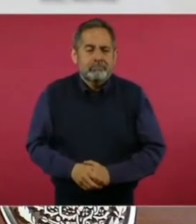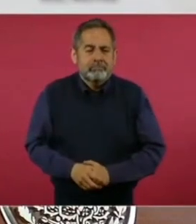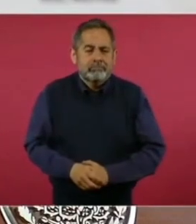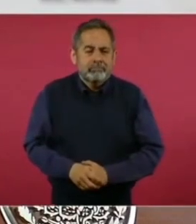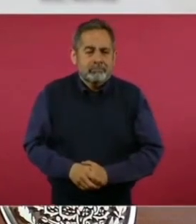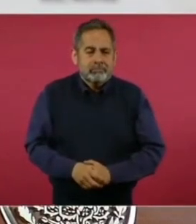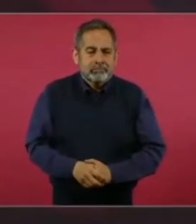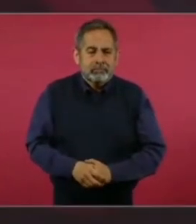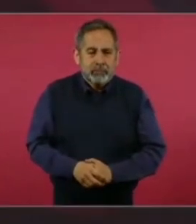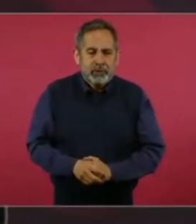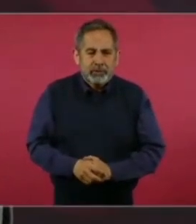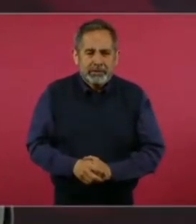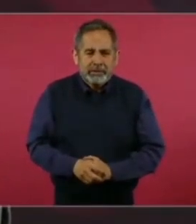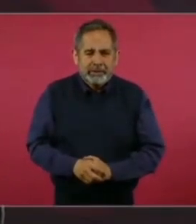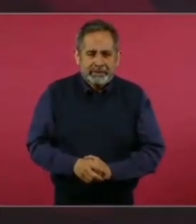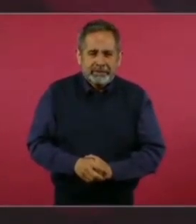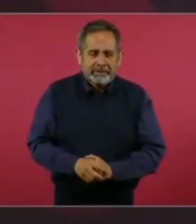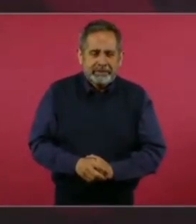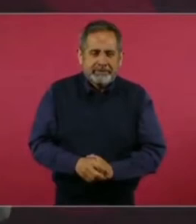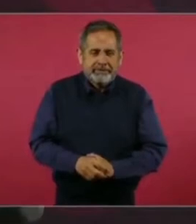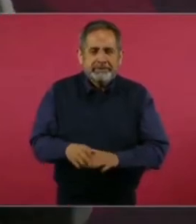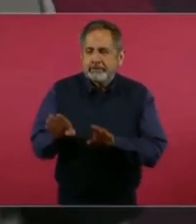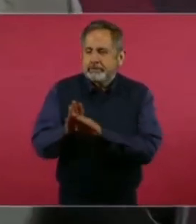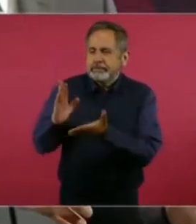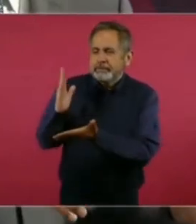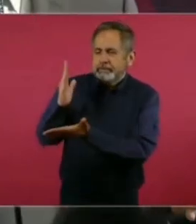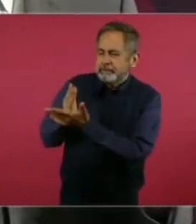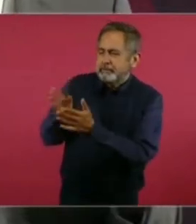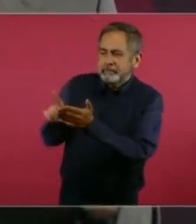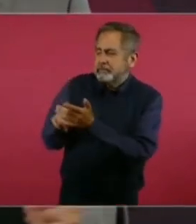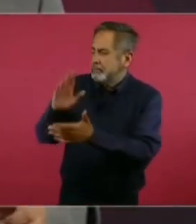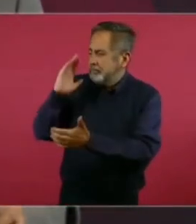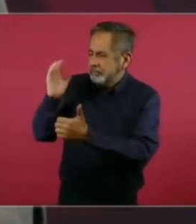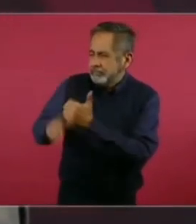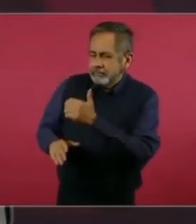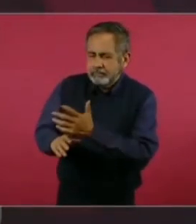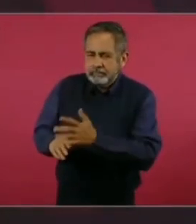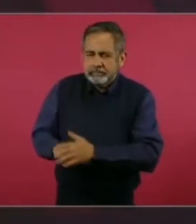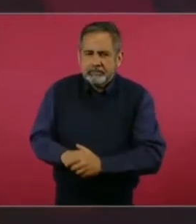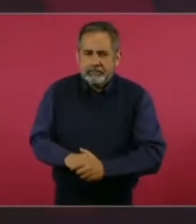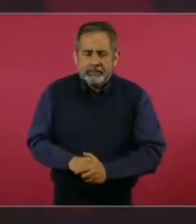que tiene que ver con la reforma judicial.